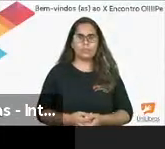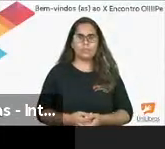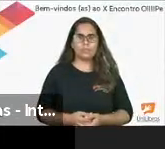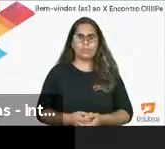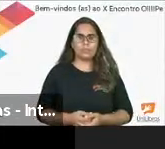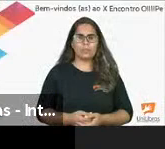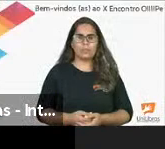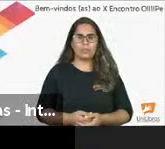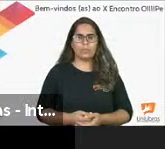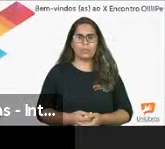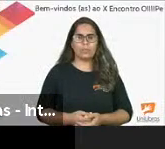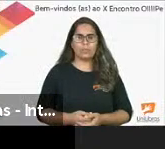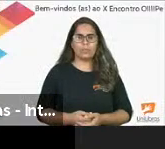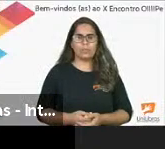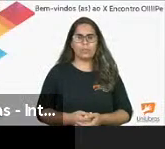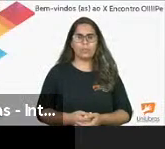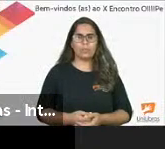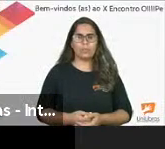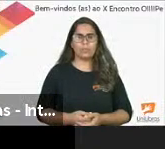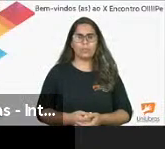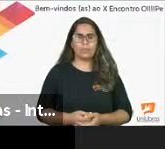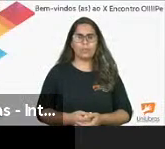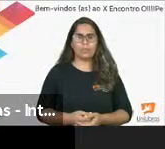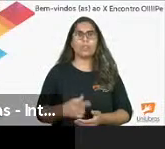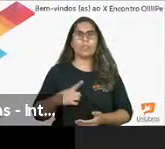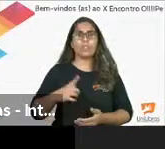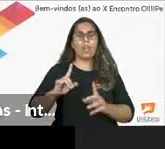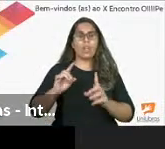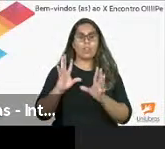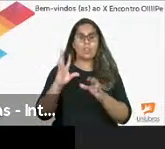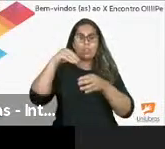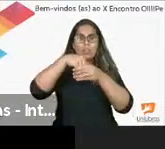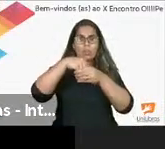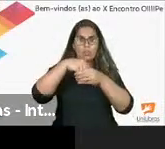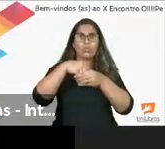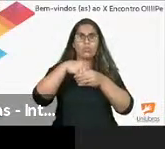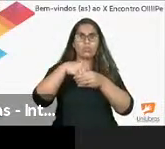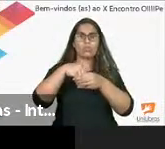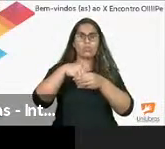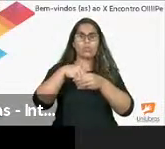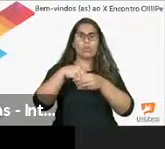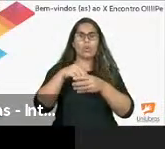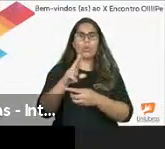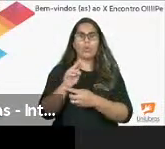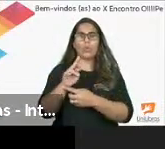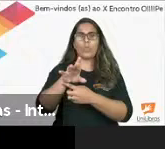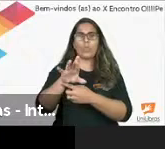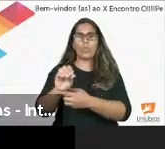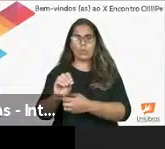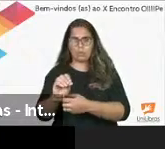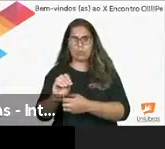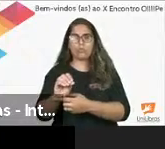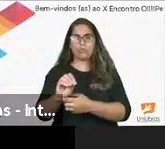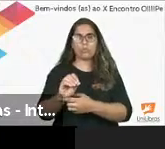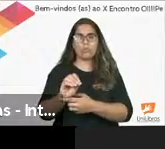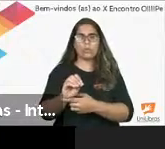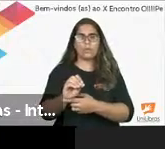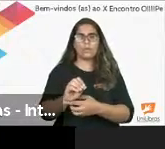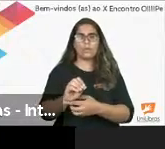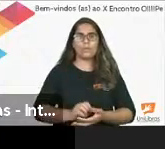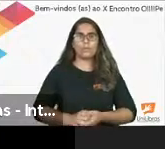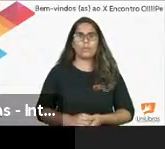Cambia de medio. Está en el útero, ahora está en vida libre. Pero en esa vida libre, ¿qué ocurre? Se encuentra con